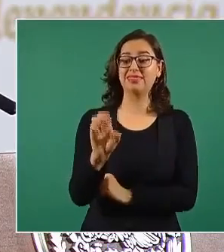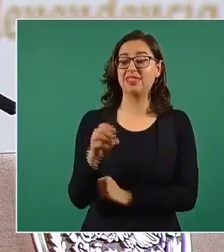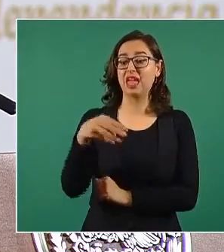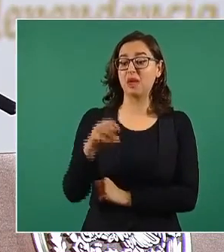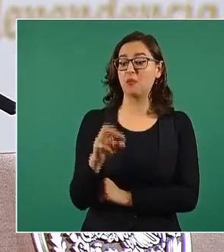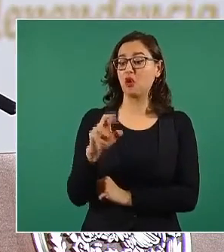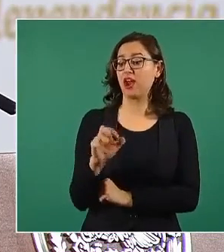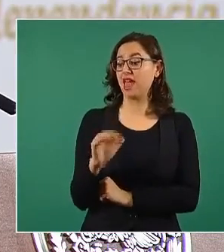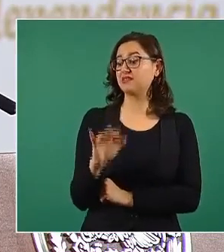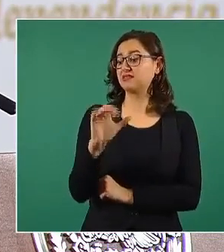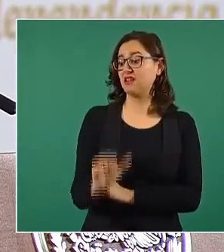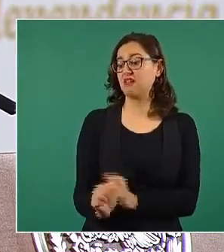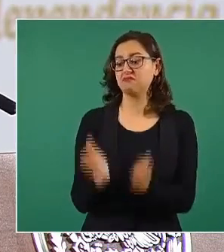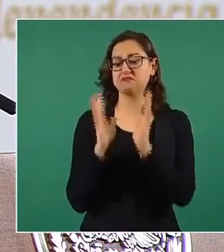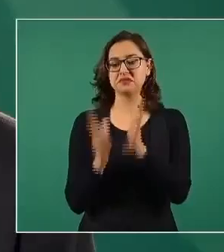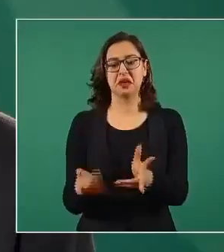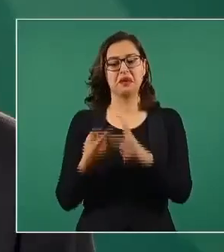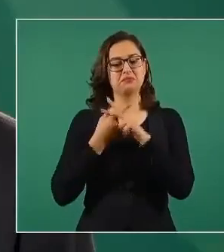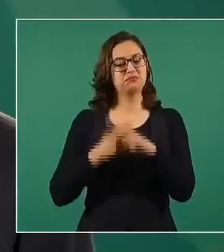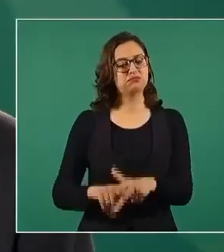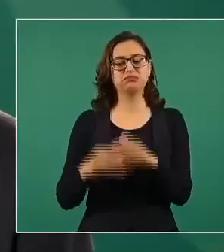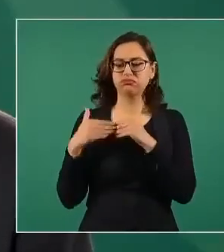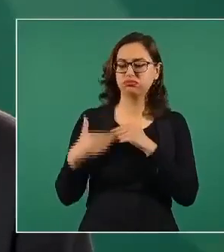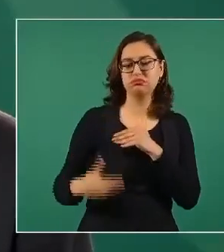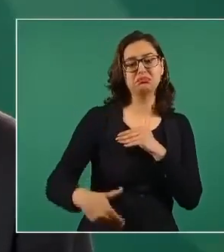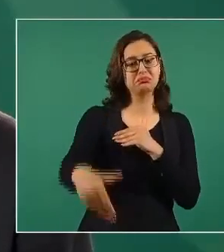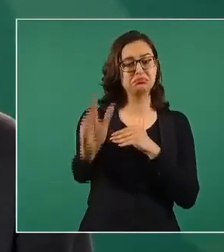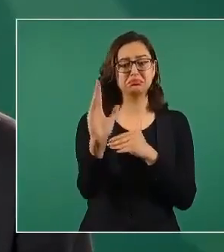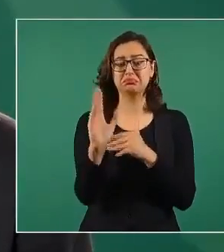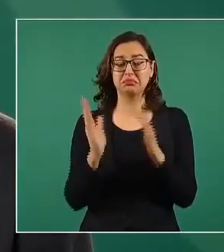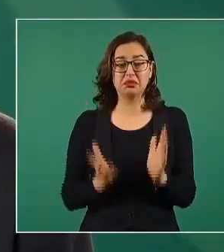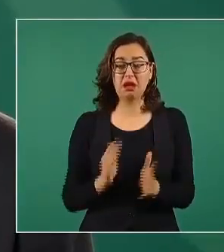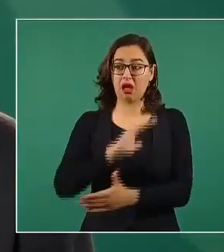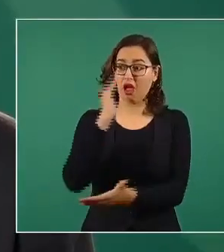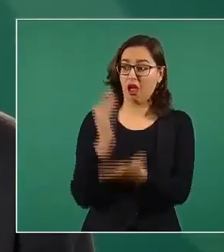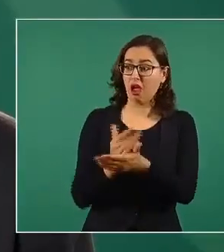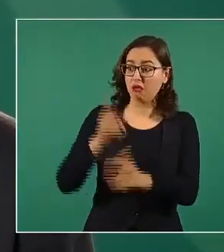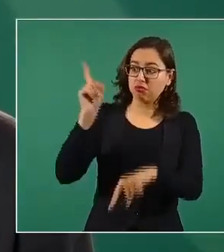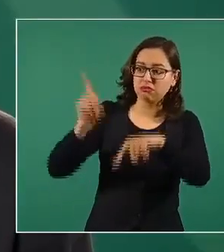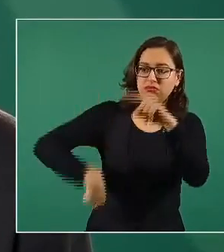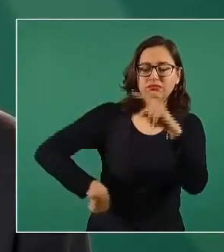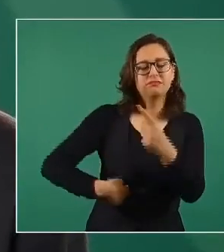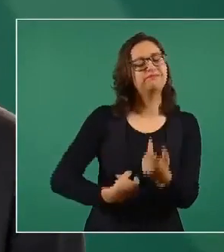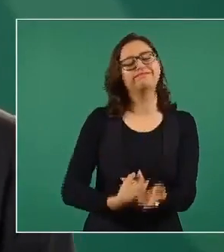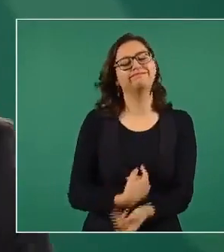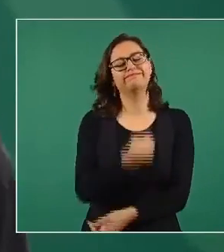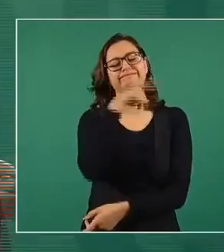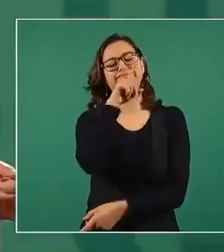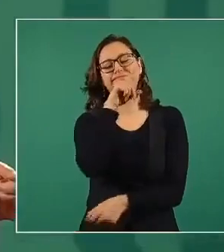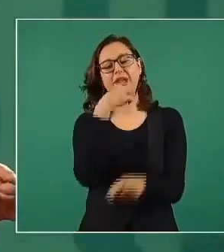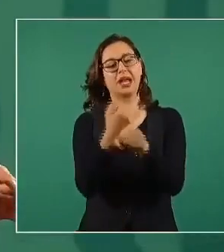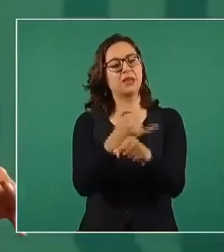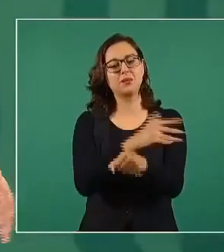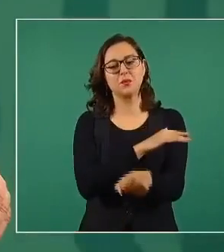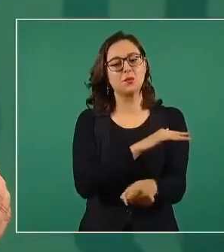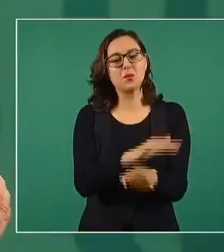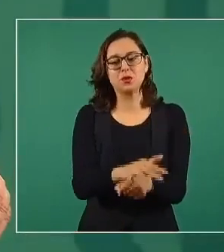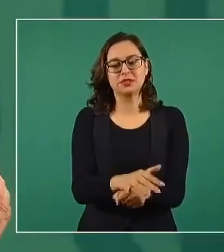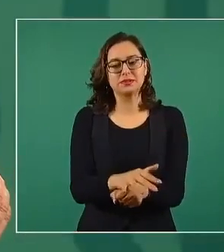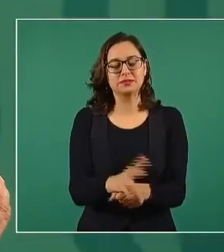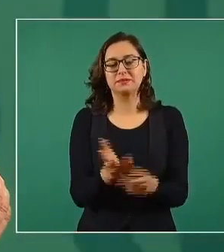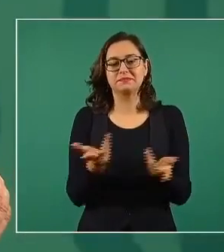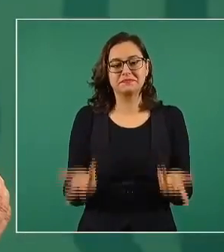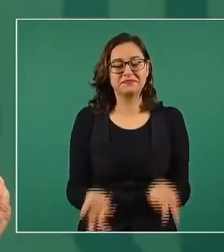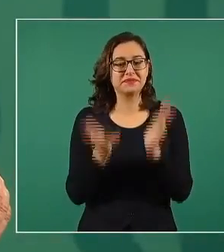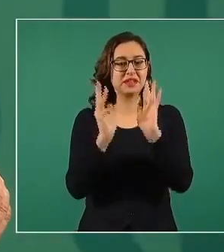se echó a andar y no se va a detener. Ya lo hemos dicho